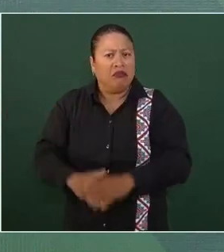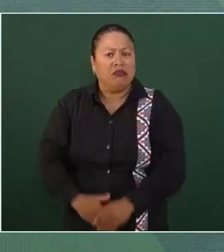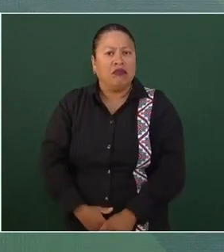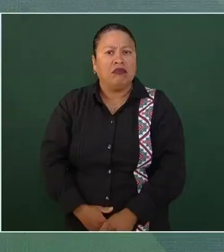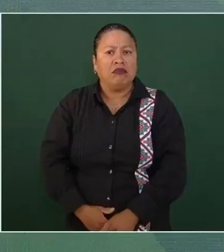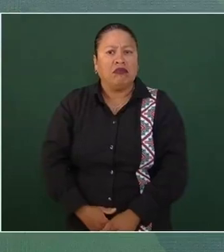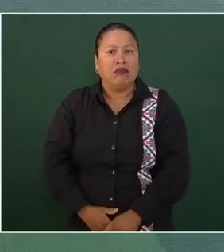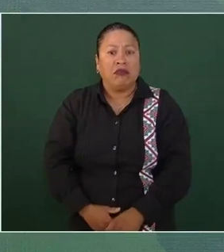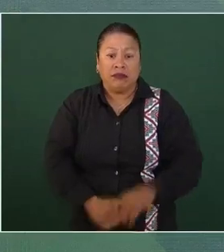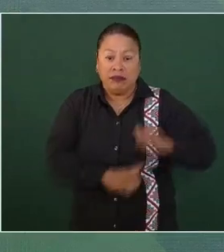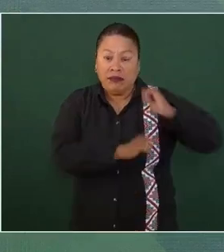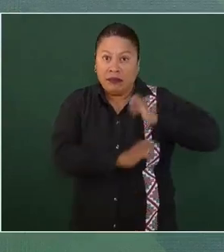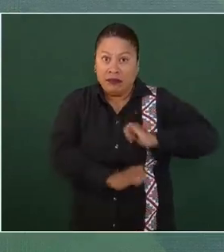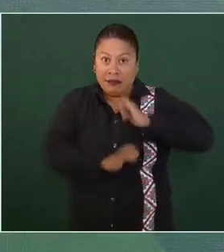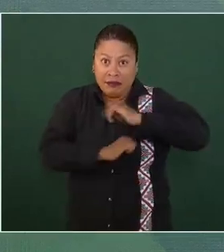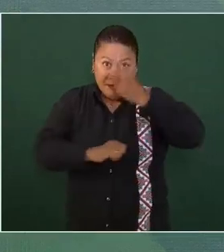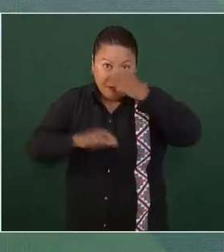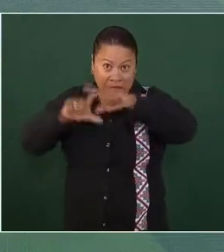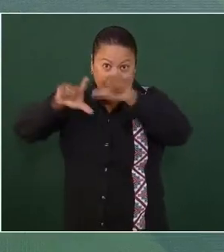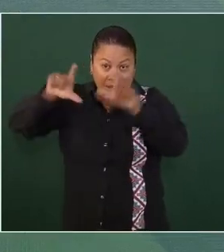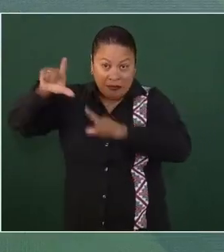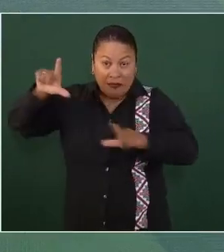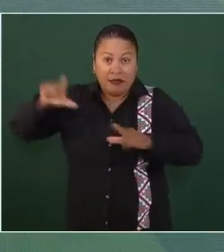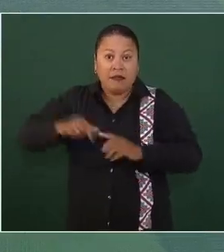y las autoridades de México pues